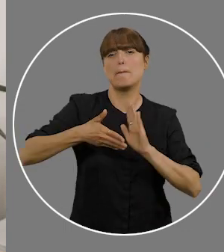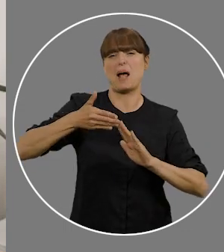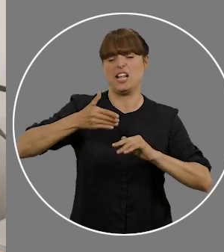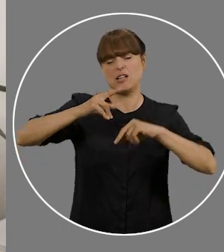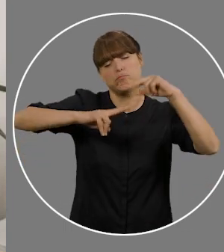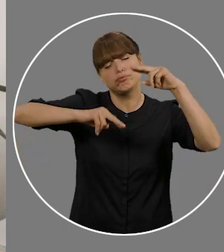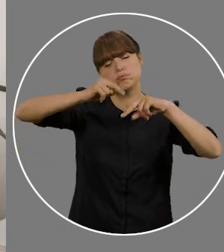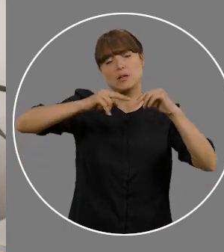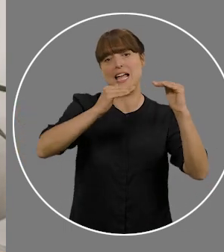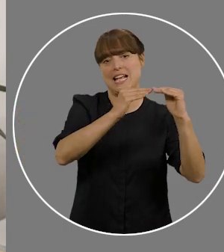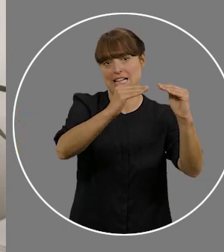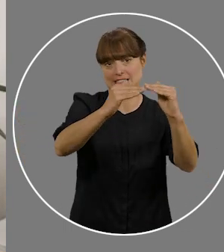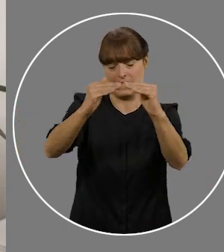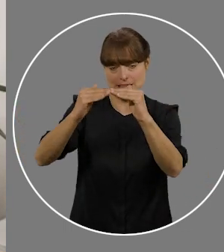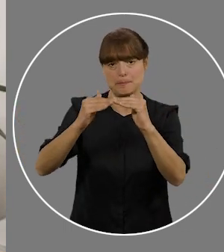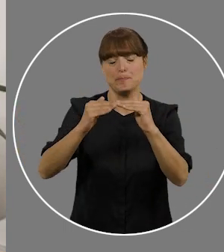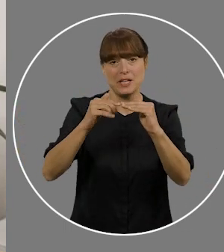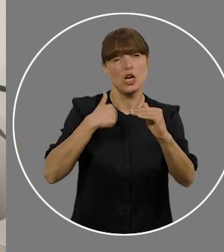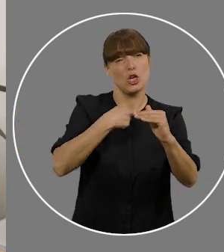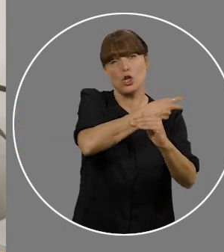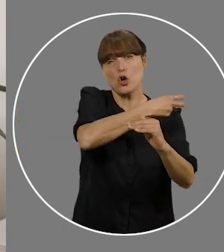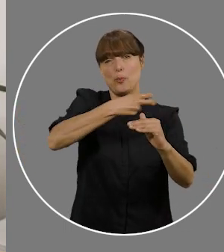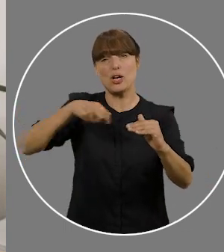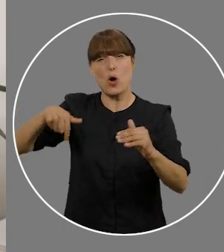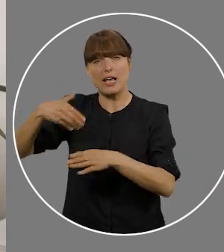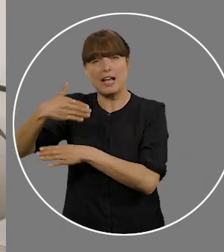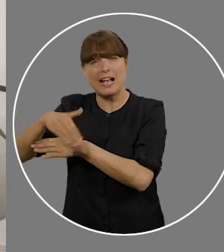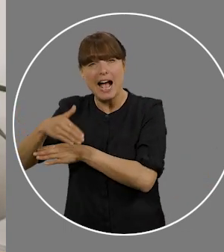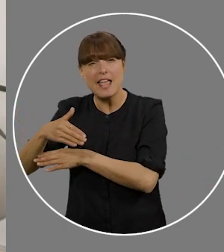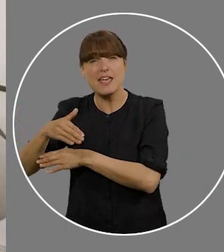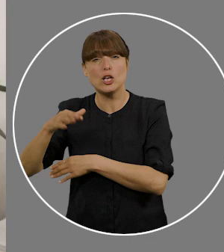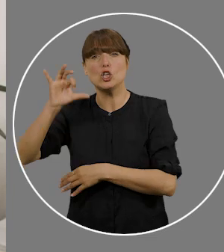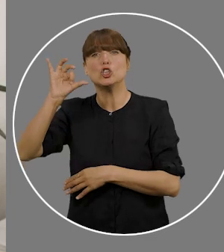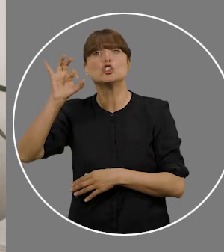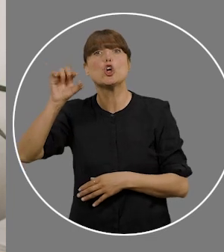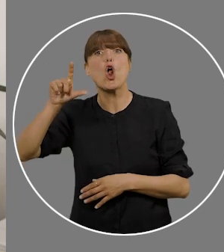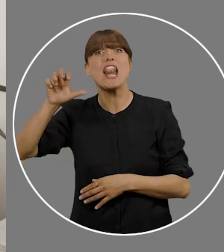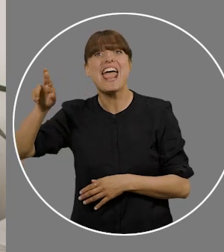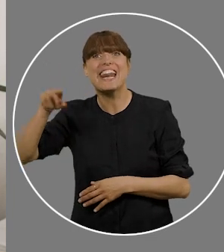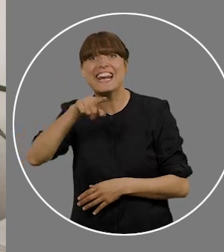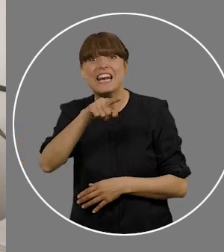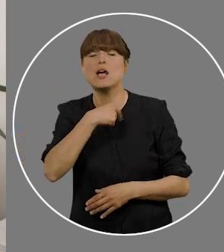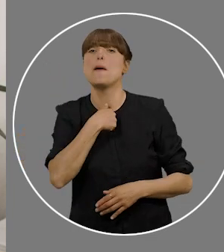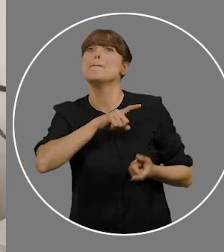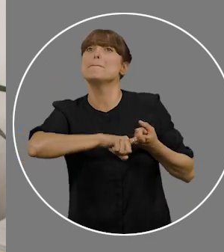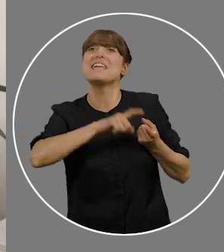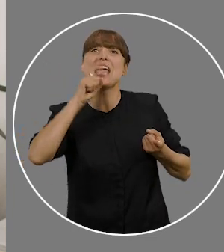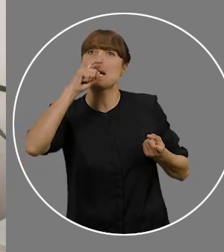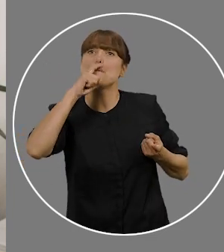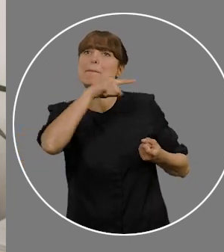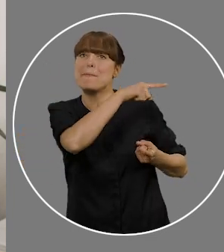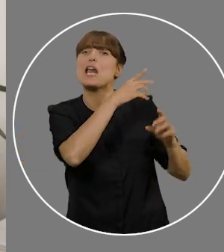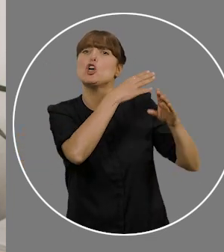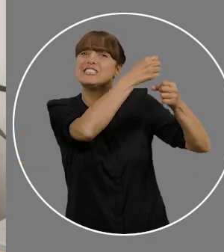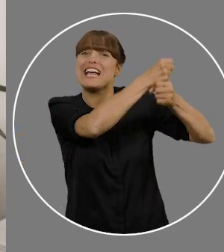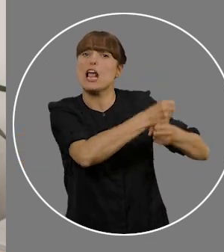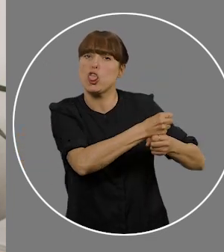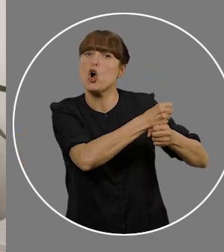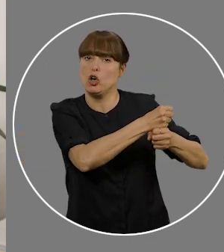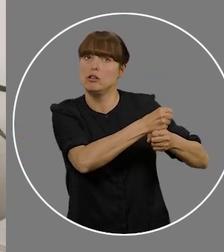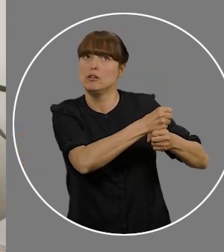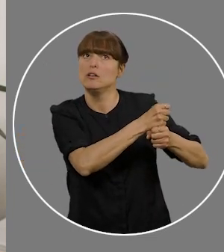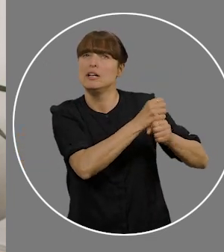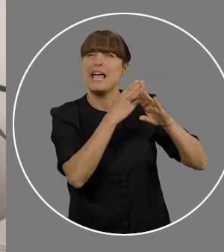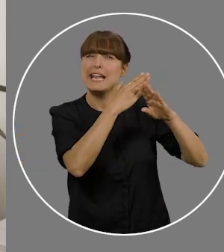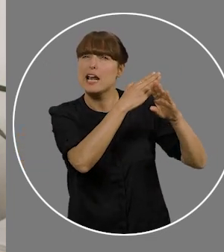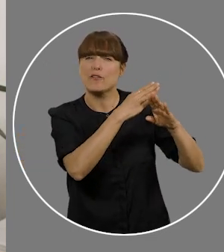casa allí. Mi hermano era muy apañado y se hizo una casa allí. Y cuando yo me vine a la calle Federico Solén, mi hermano aún se quedó